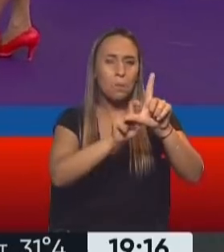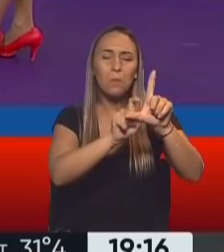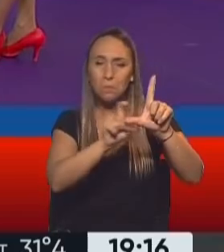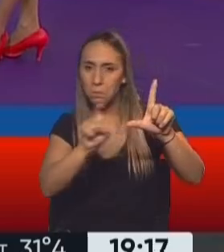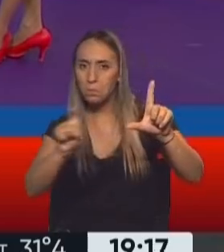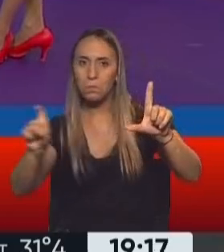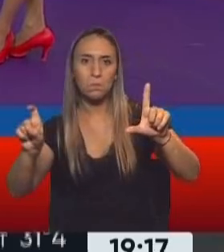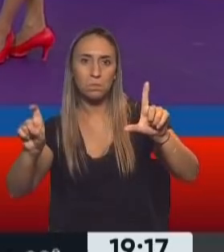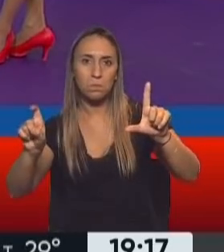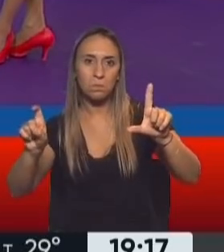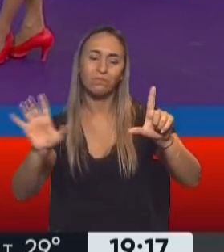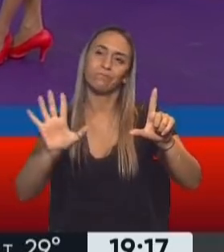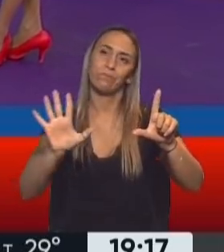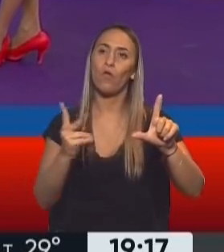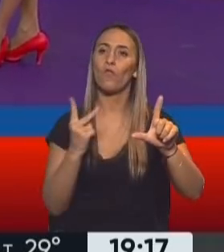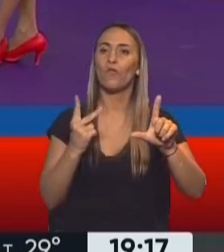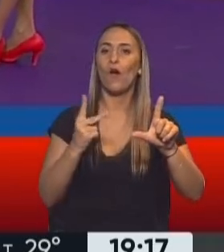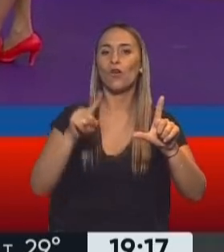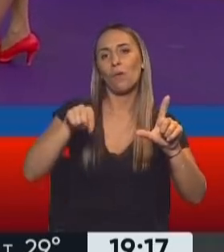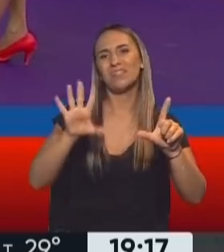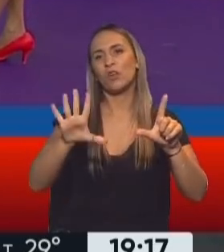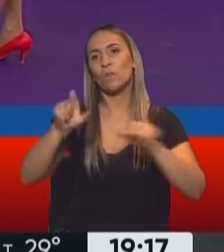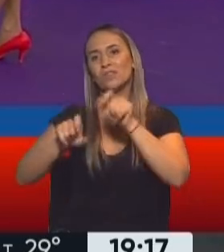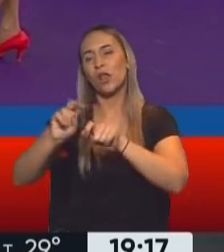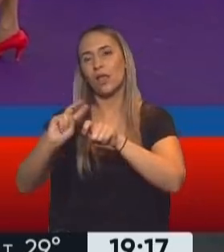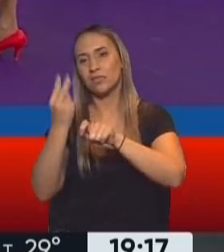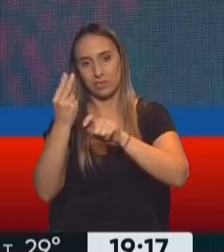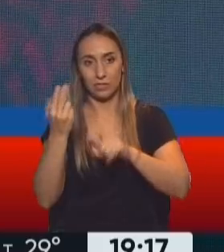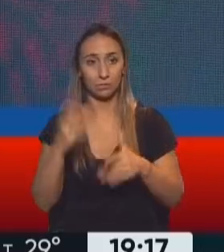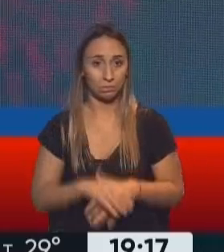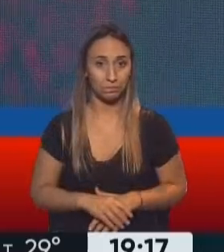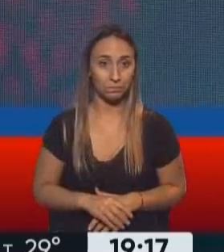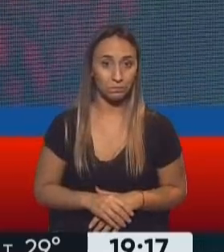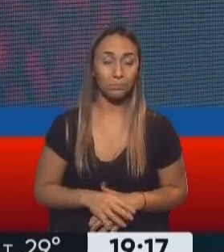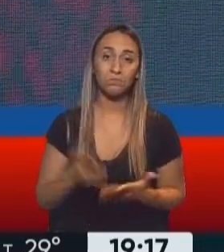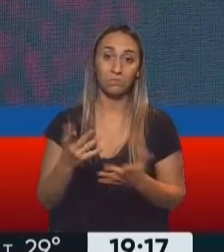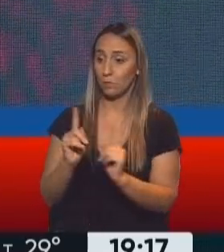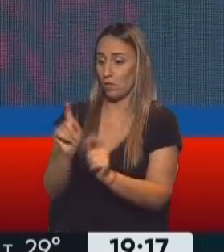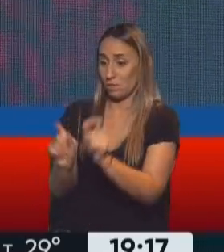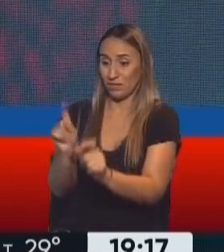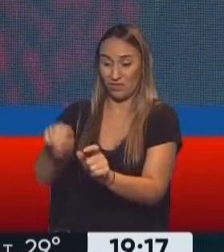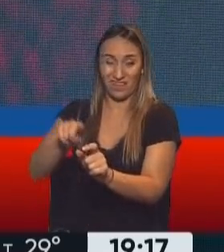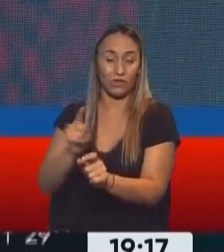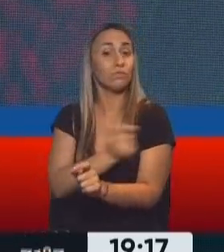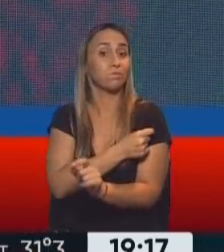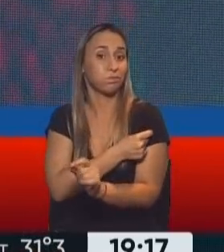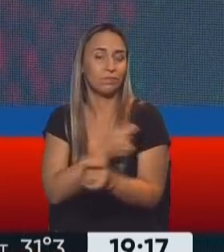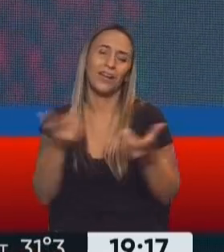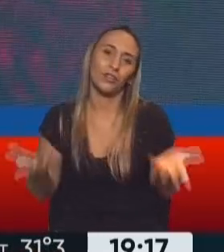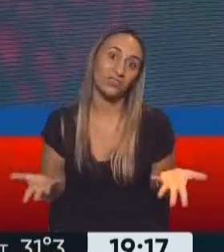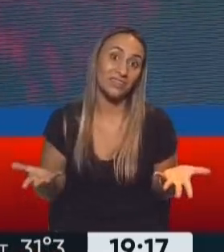2 pacientes y medio, digamos, entre 2 y 3 pacientes fallecidos en aquellos que han recibido la vacuna. O sea que,